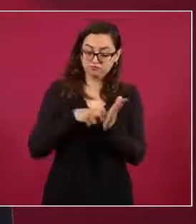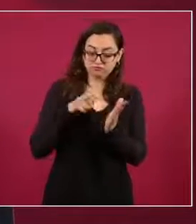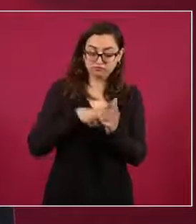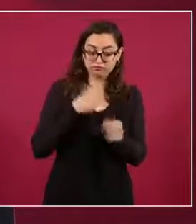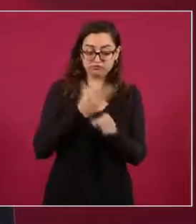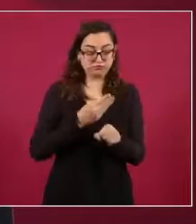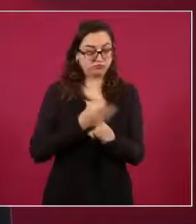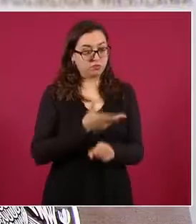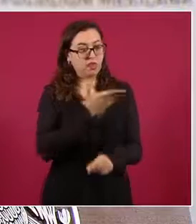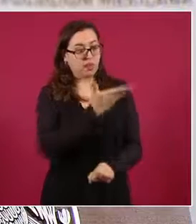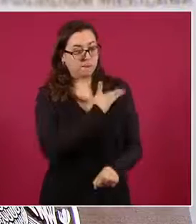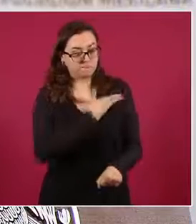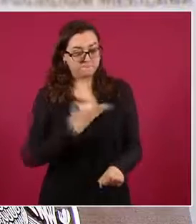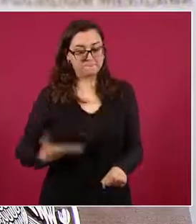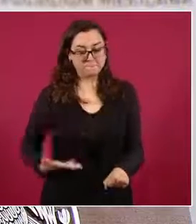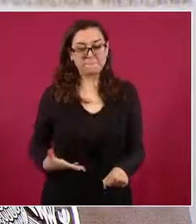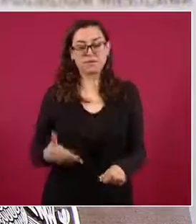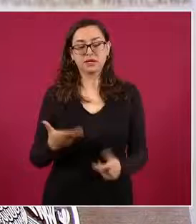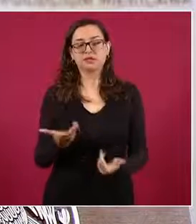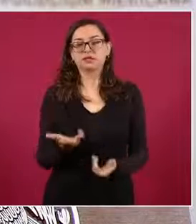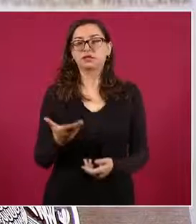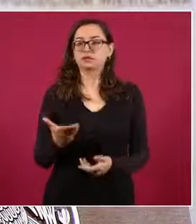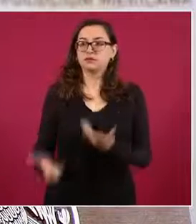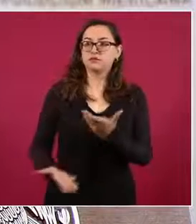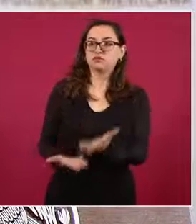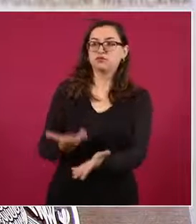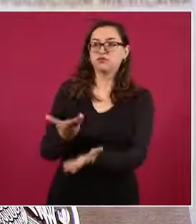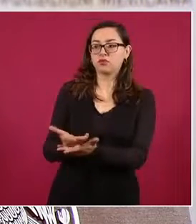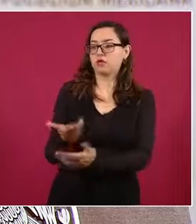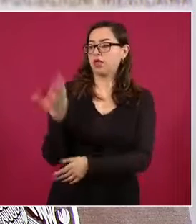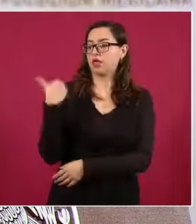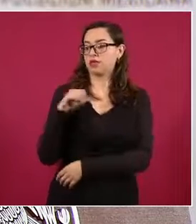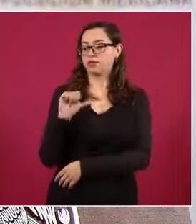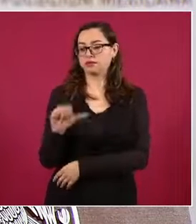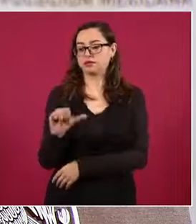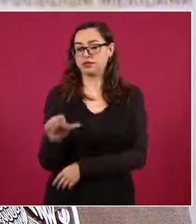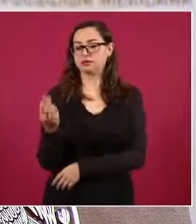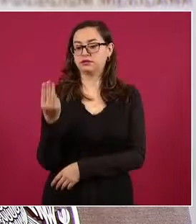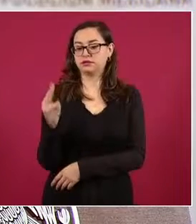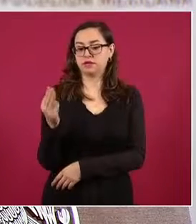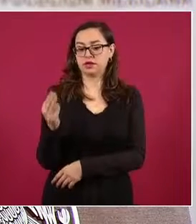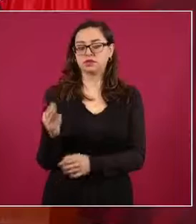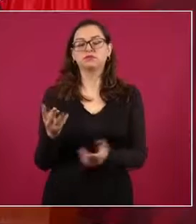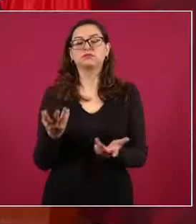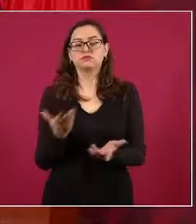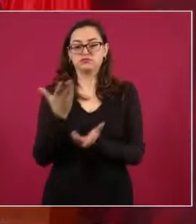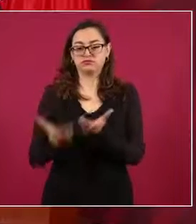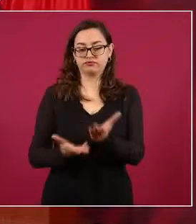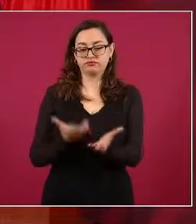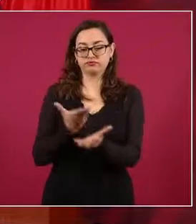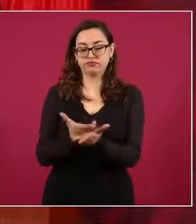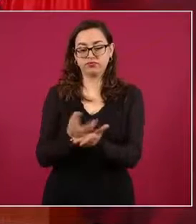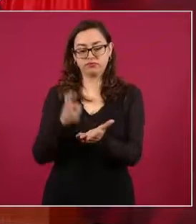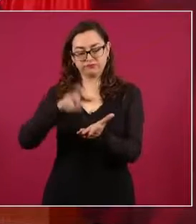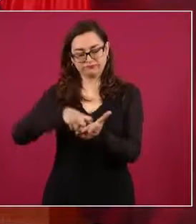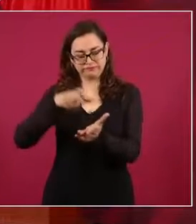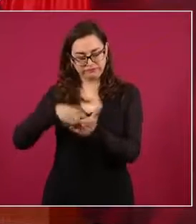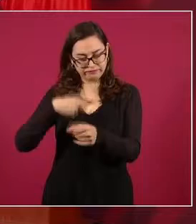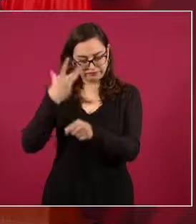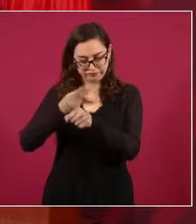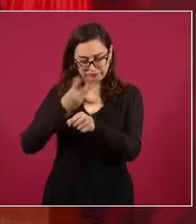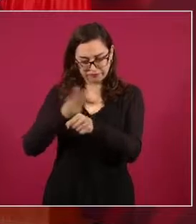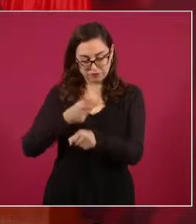del presidente el pasado 16 de mayo. Esta fue una reforma a la Ley General de Salud en materia de salud mental, la más amplia